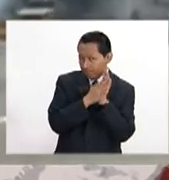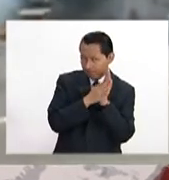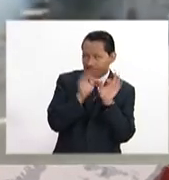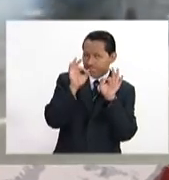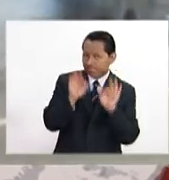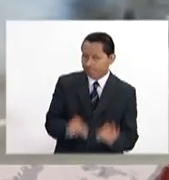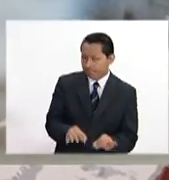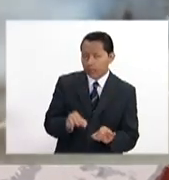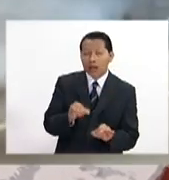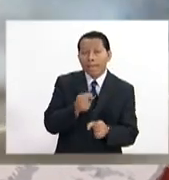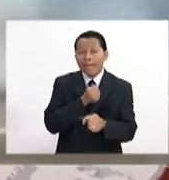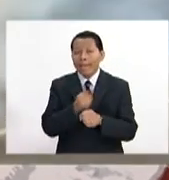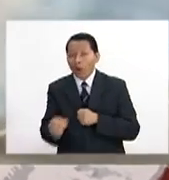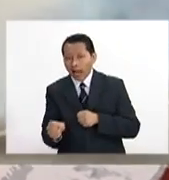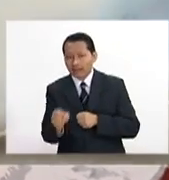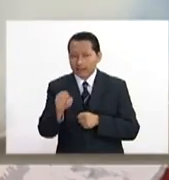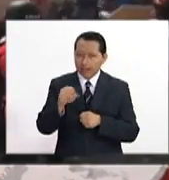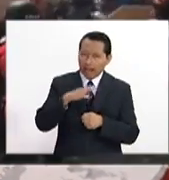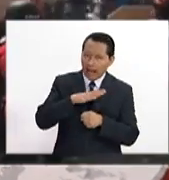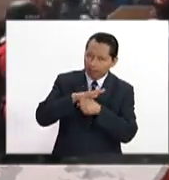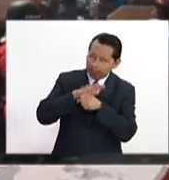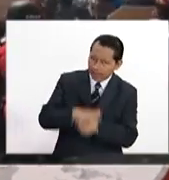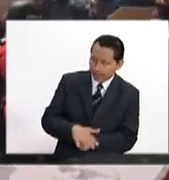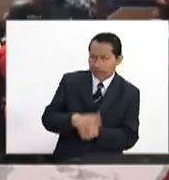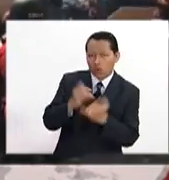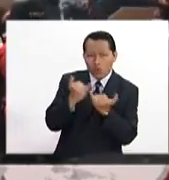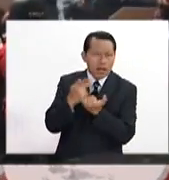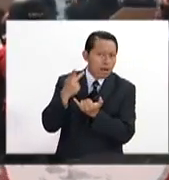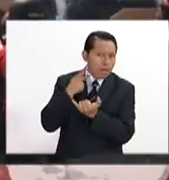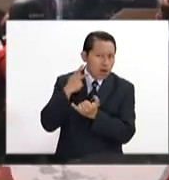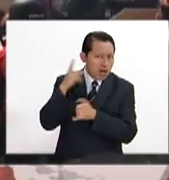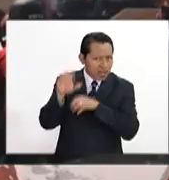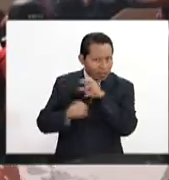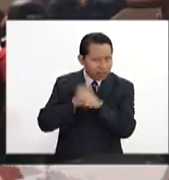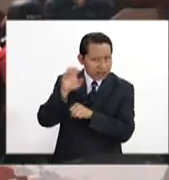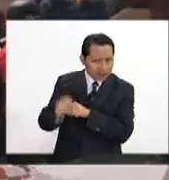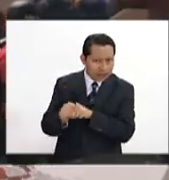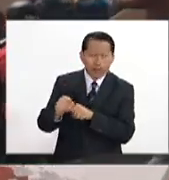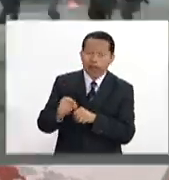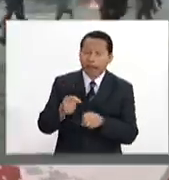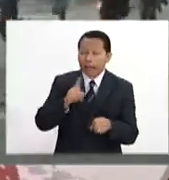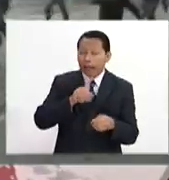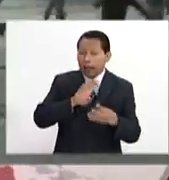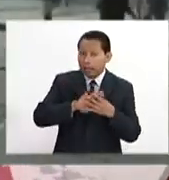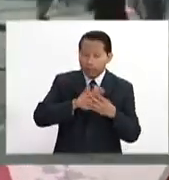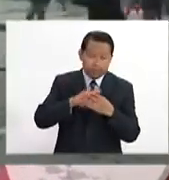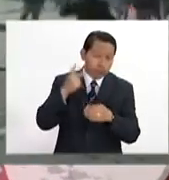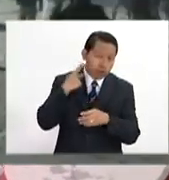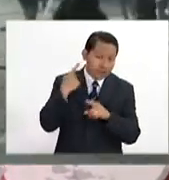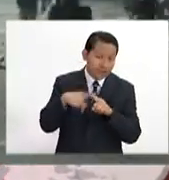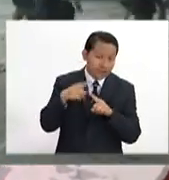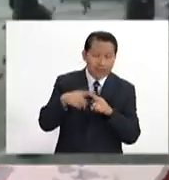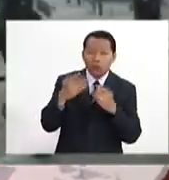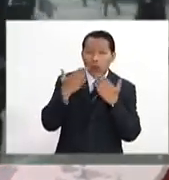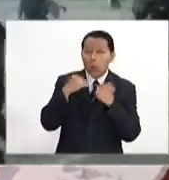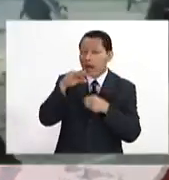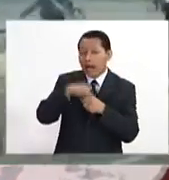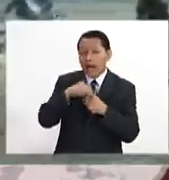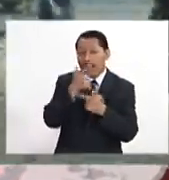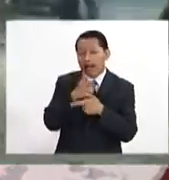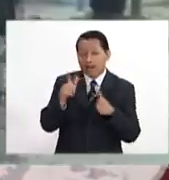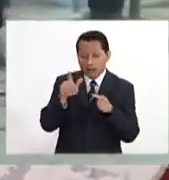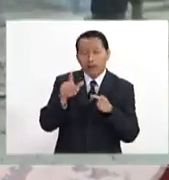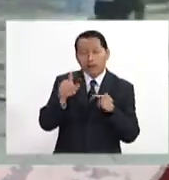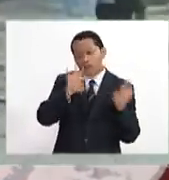la violencia, la represión y la persecución política, la existencia de presos políticos y la falta de elecciones libres bajo